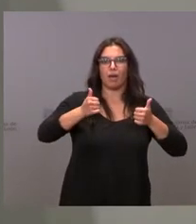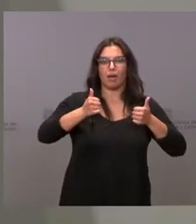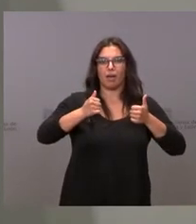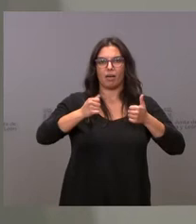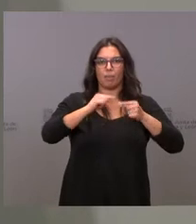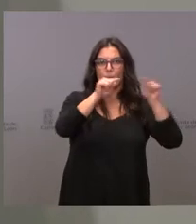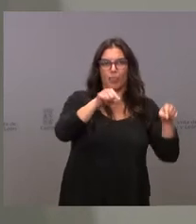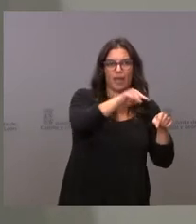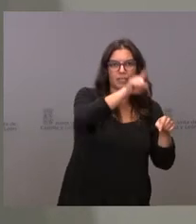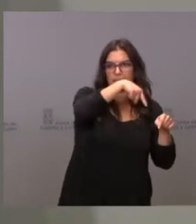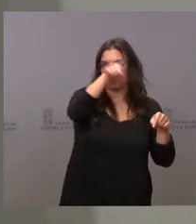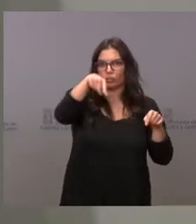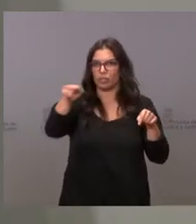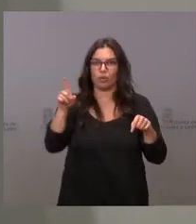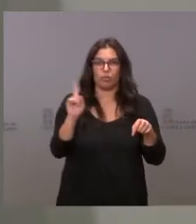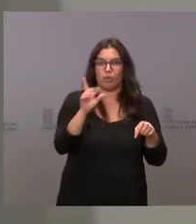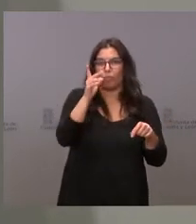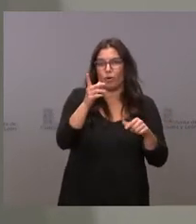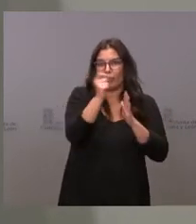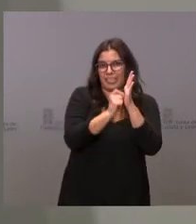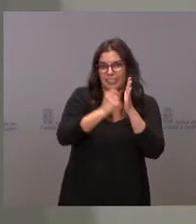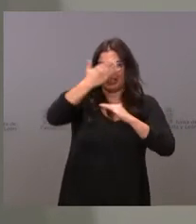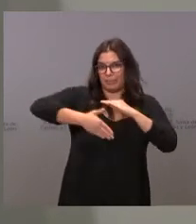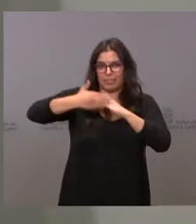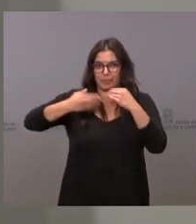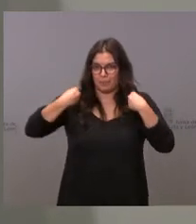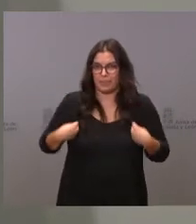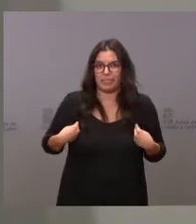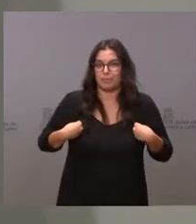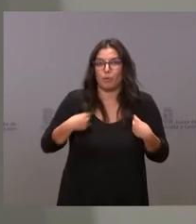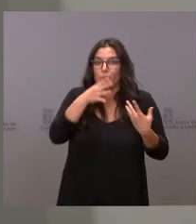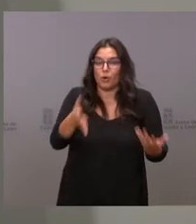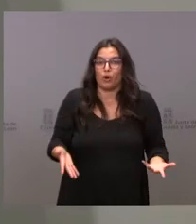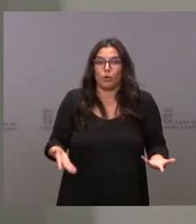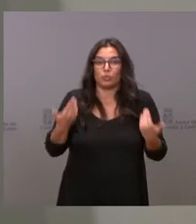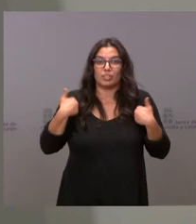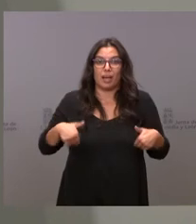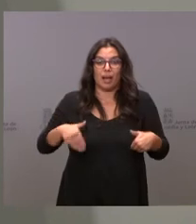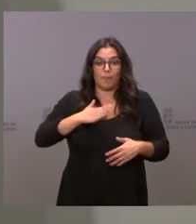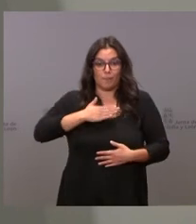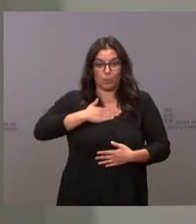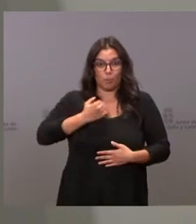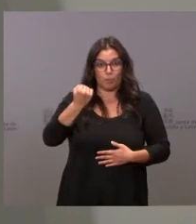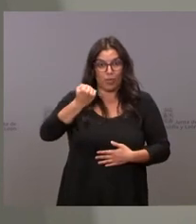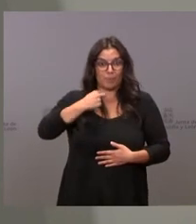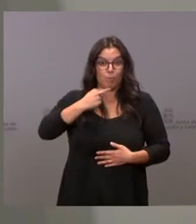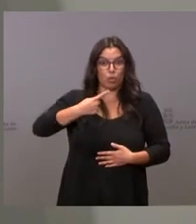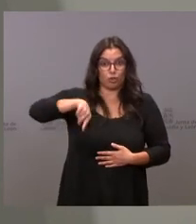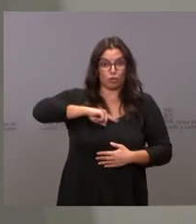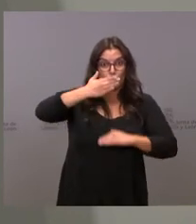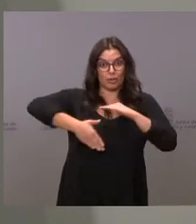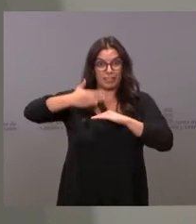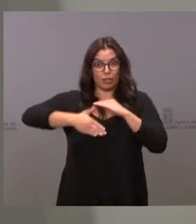Eso no cambia ninguna restricción. Lo que en este momento, porque todas las restricciones autonómicas están